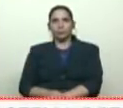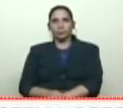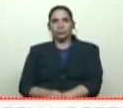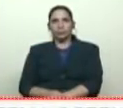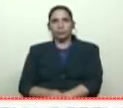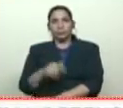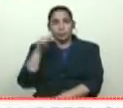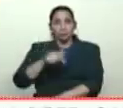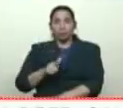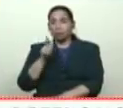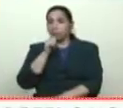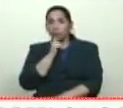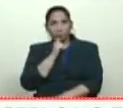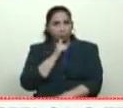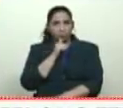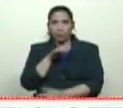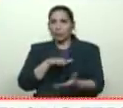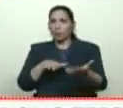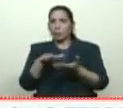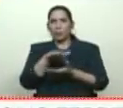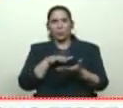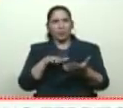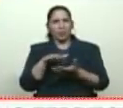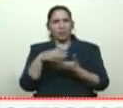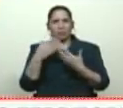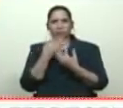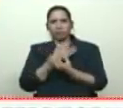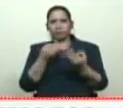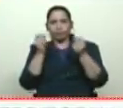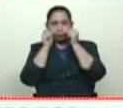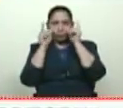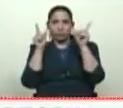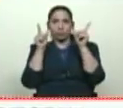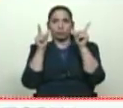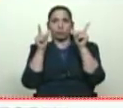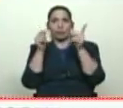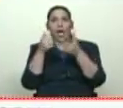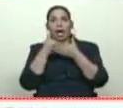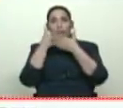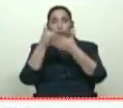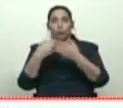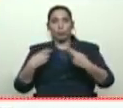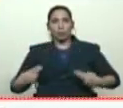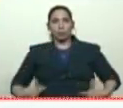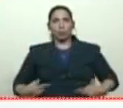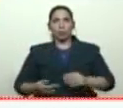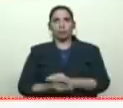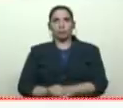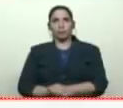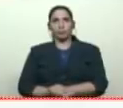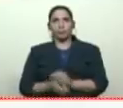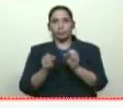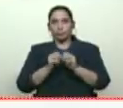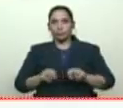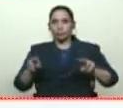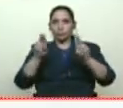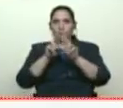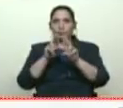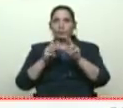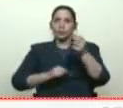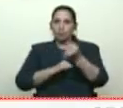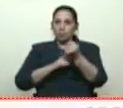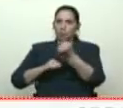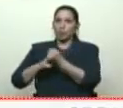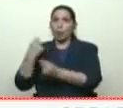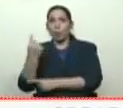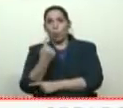Si aquí no hay una situación, es inusual y extraordinaria la ayuda humanitaria por parte de Naciones Unidas. Porque esta es la única